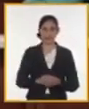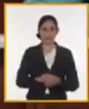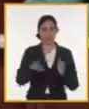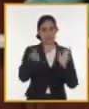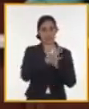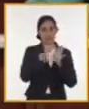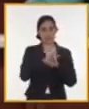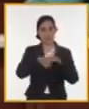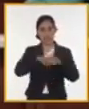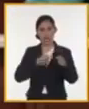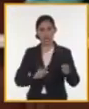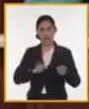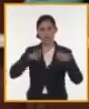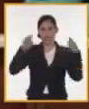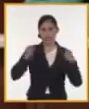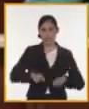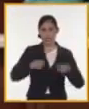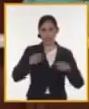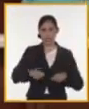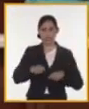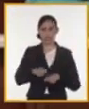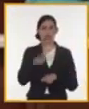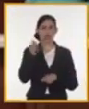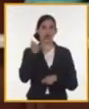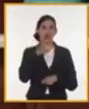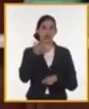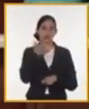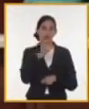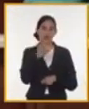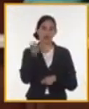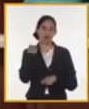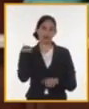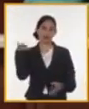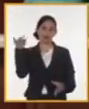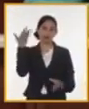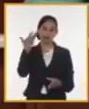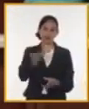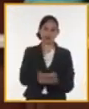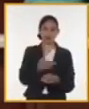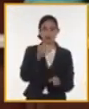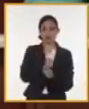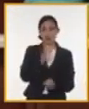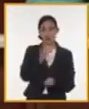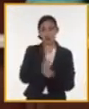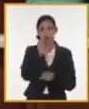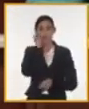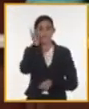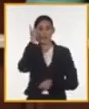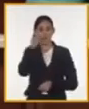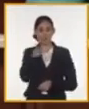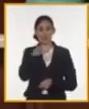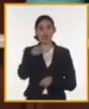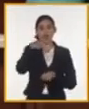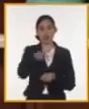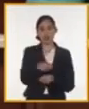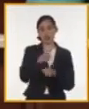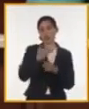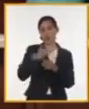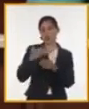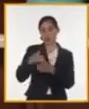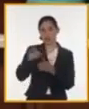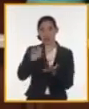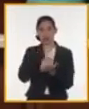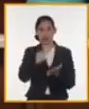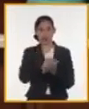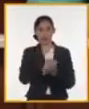Derecho, con más de 10 años de experiencia en el trabajo de esta organización, en la que ha ocupado los cargos de primera secretaria